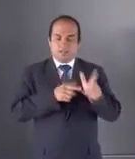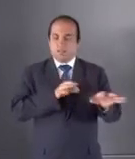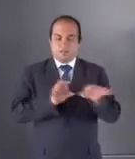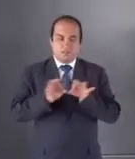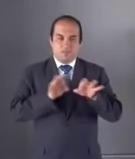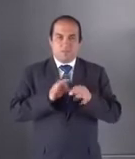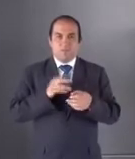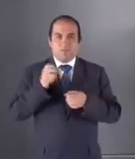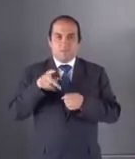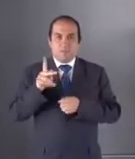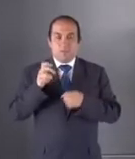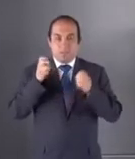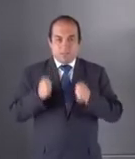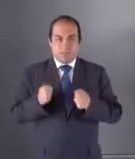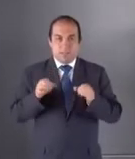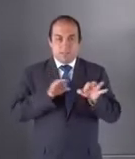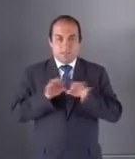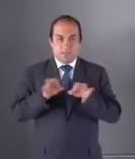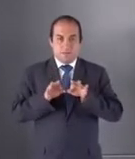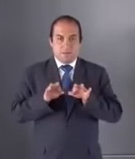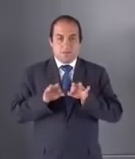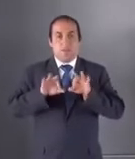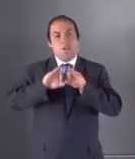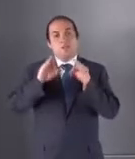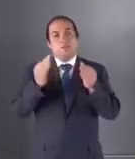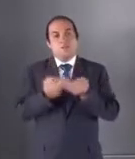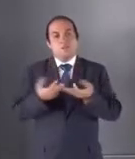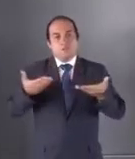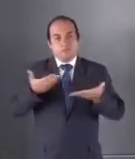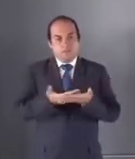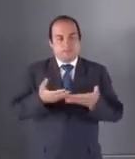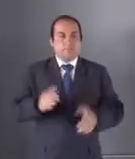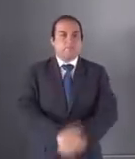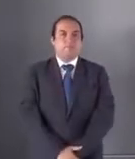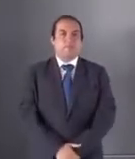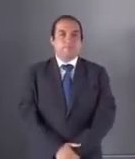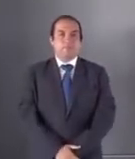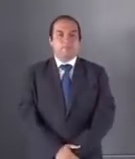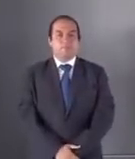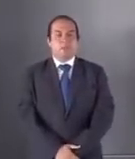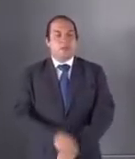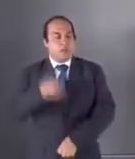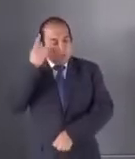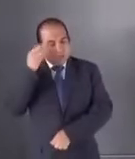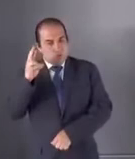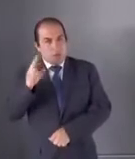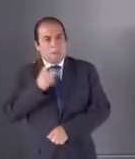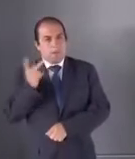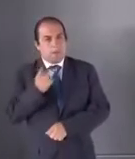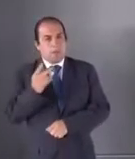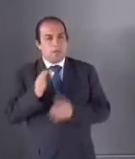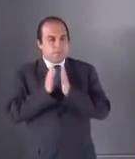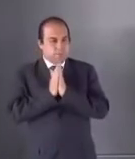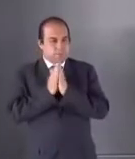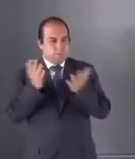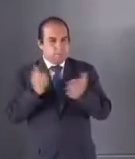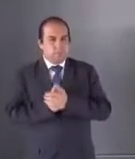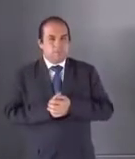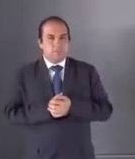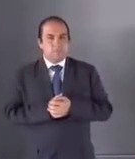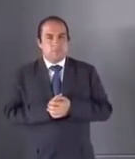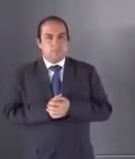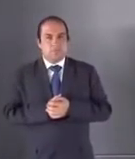esté trabajando, pues, de manera física. Oiga, doctora, preguntarle, si me hace el favor, siguiendo con